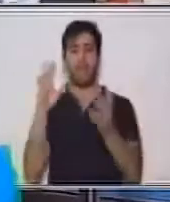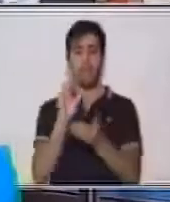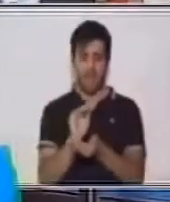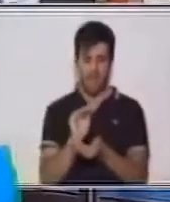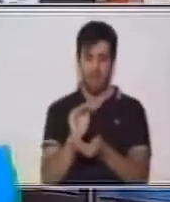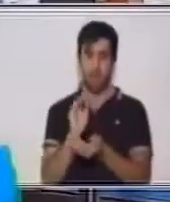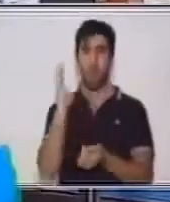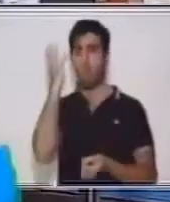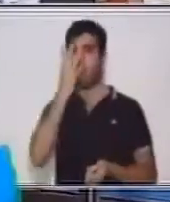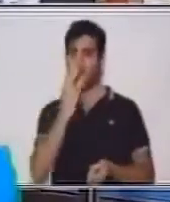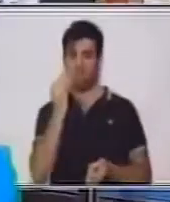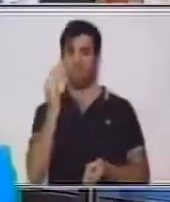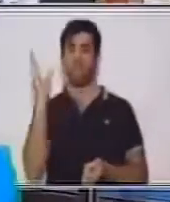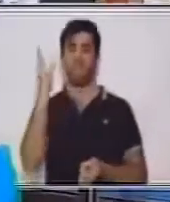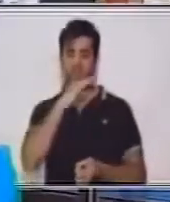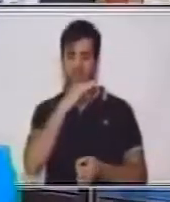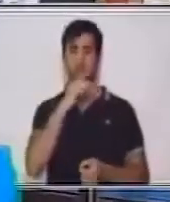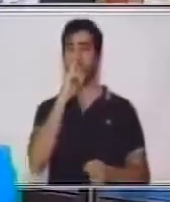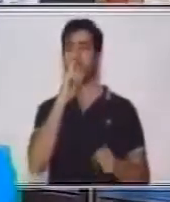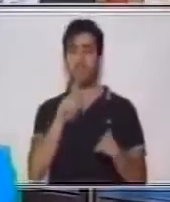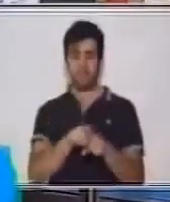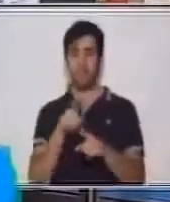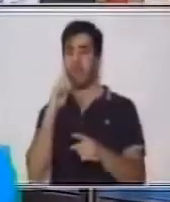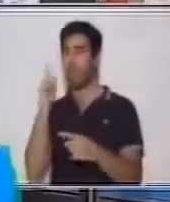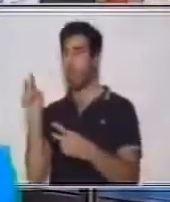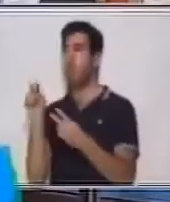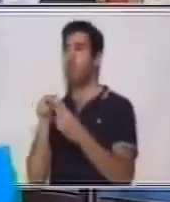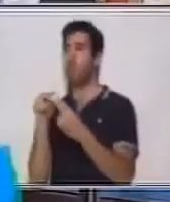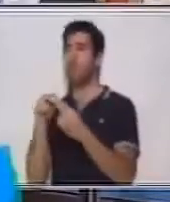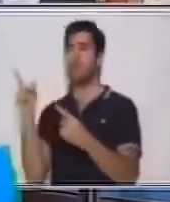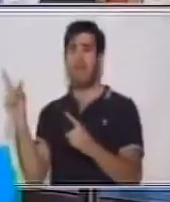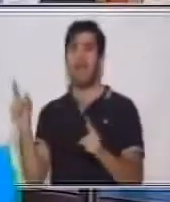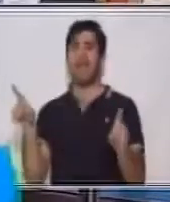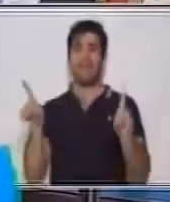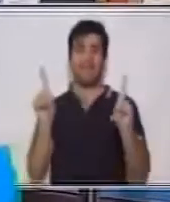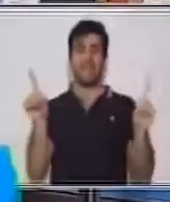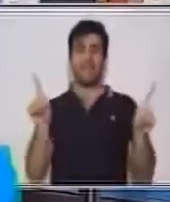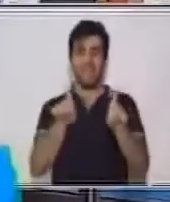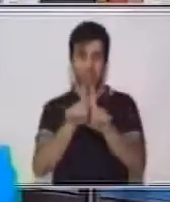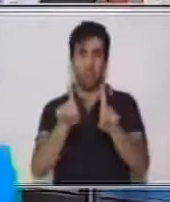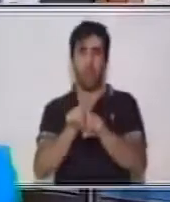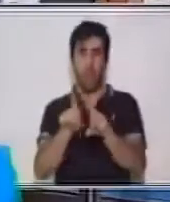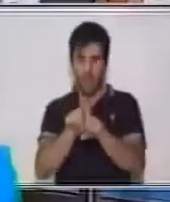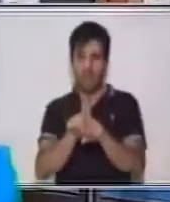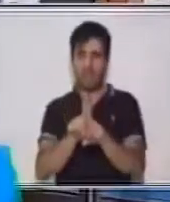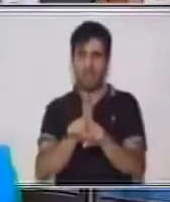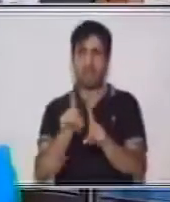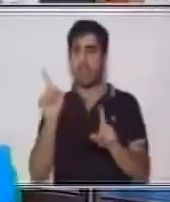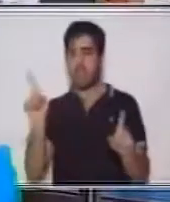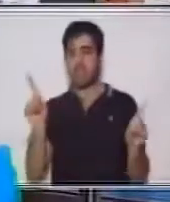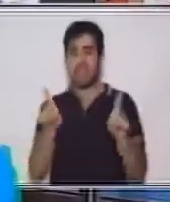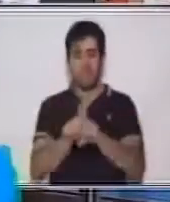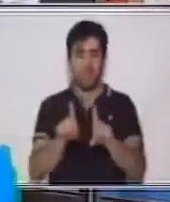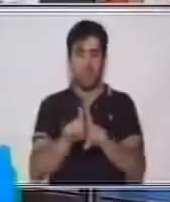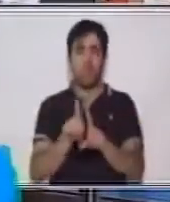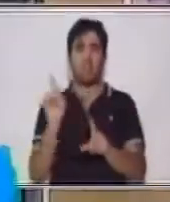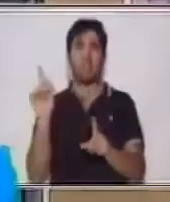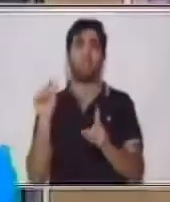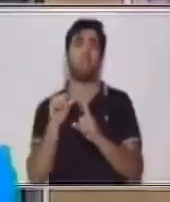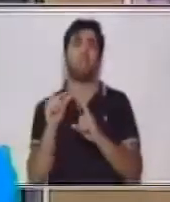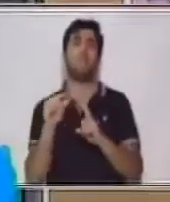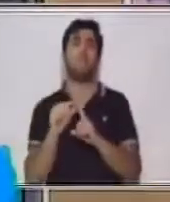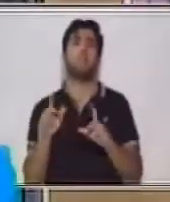bien, bonito y feo. También conocimos los sinónimos. ¿Cuáles son los sinónimos? Los sinónimos son las